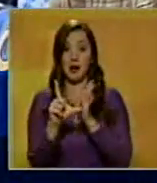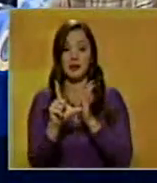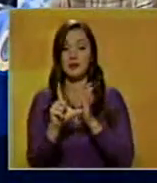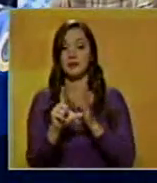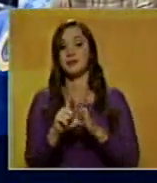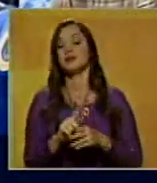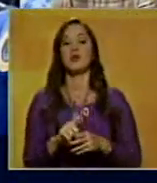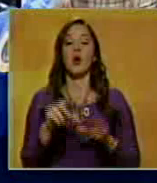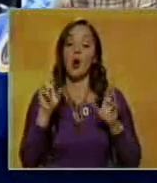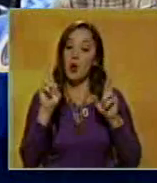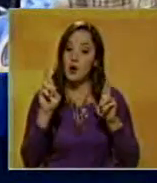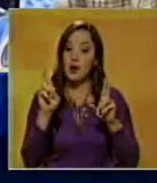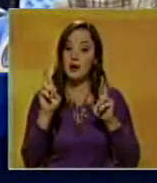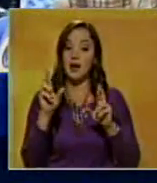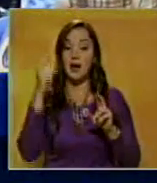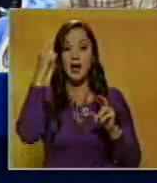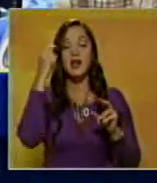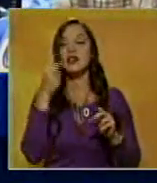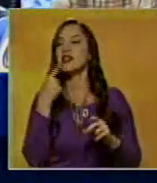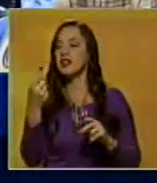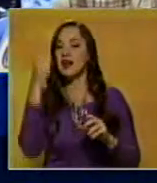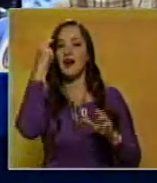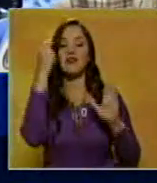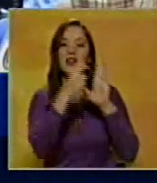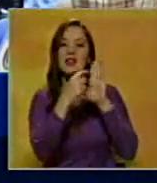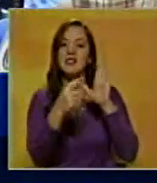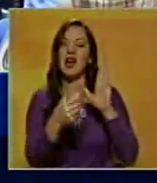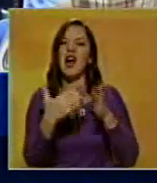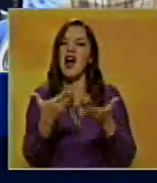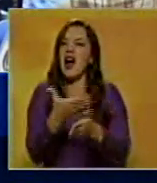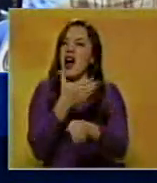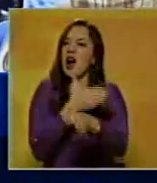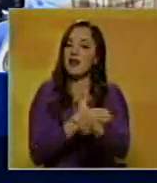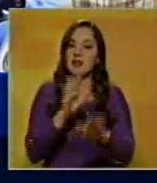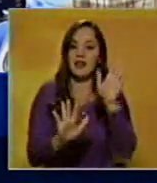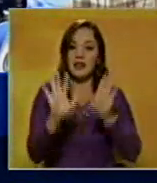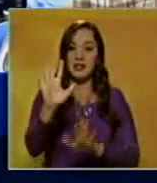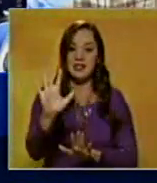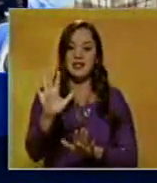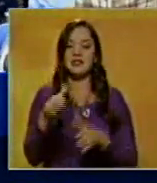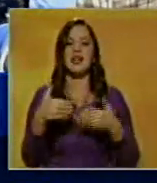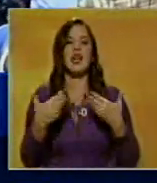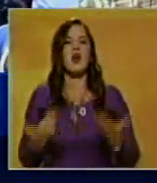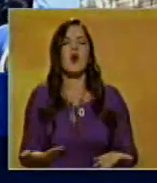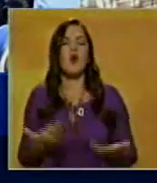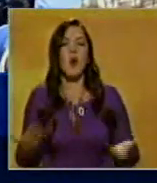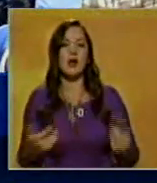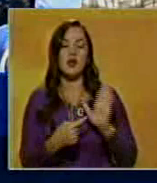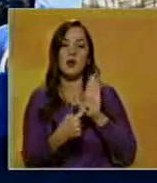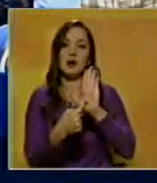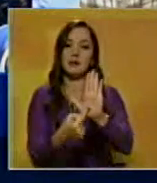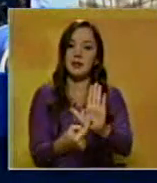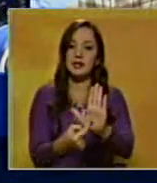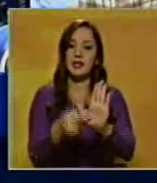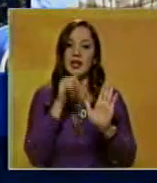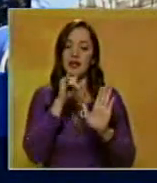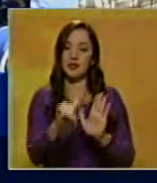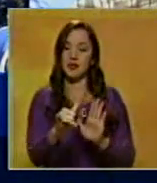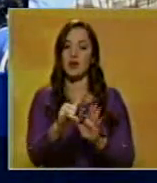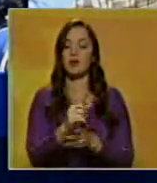es la fecha antes del 15 en la cual va a presentar su informe a la Nación del ejercicio del